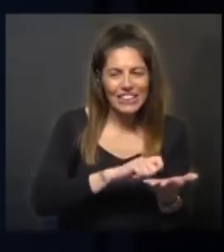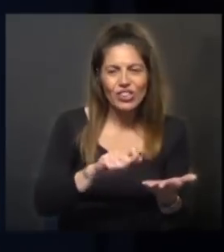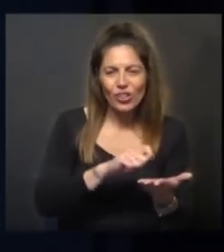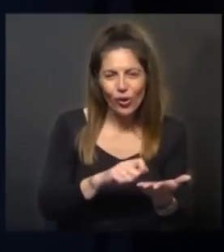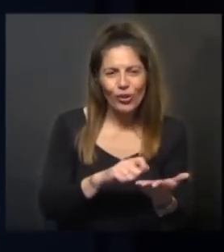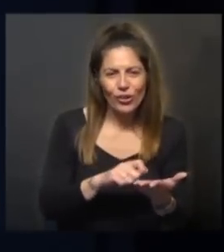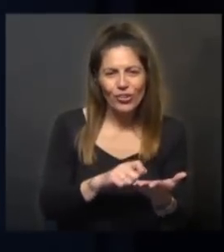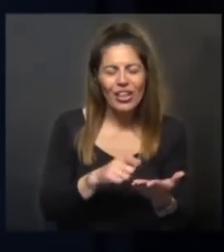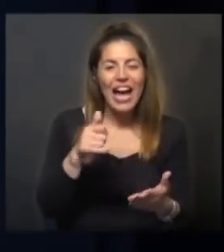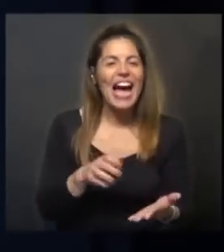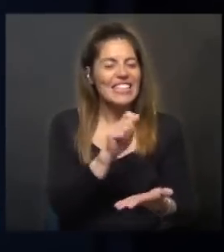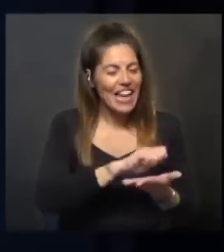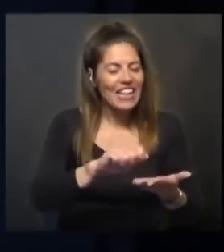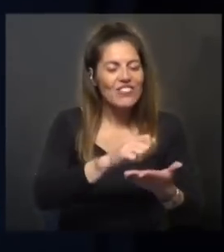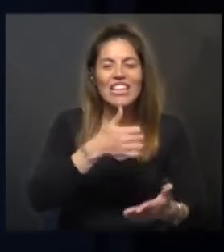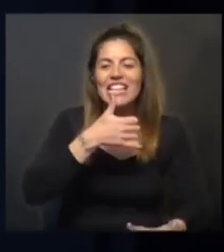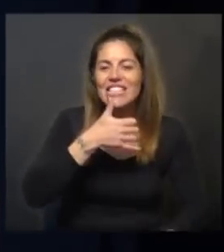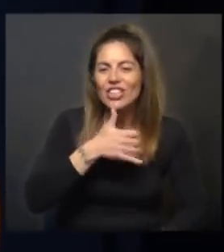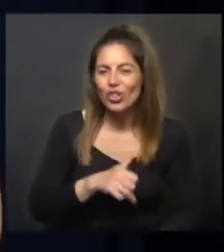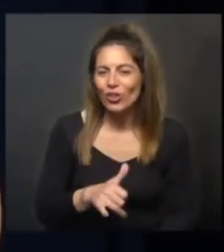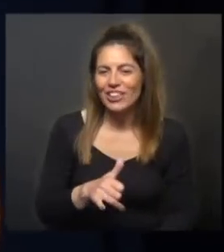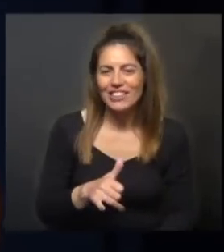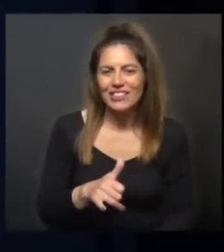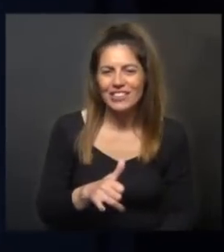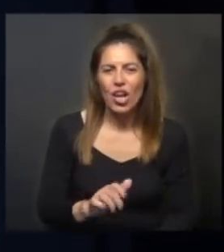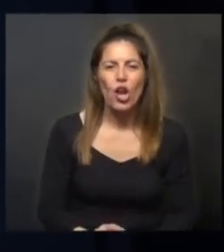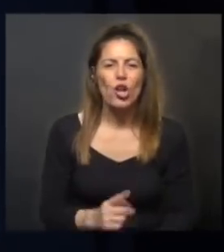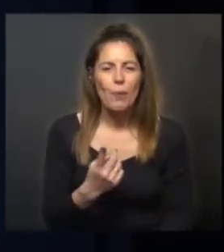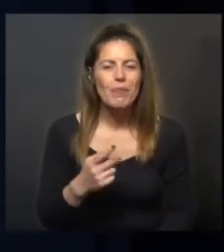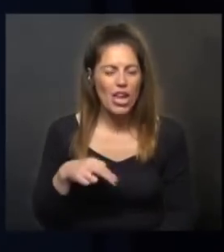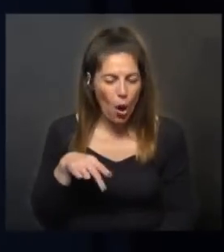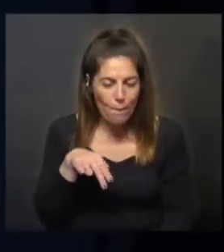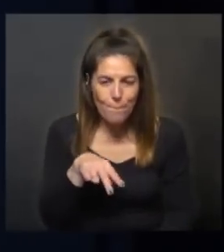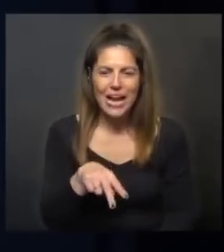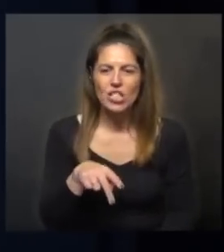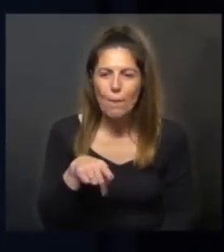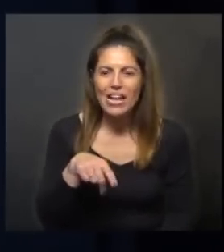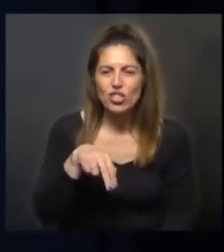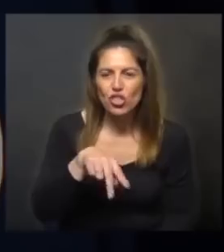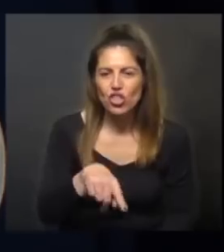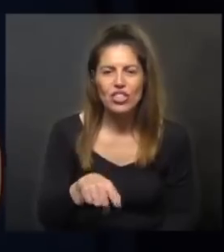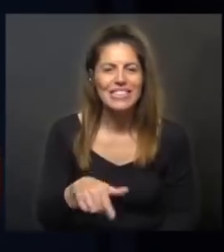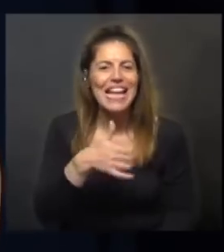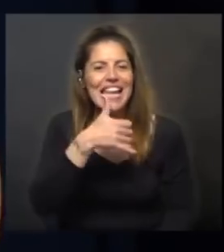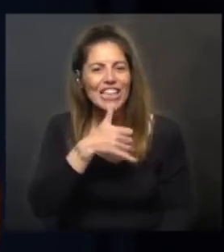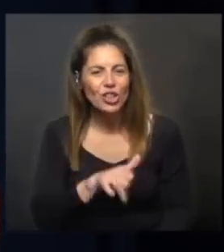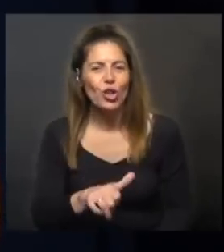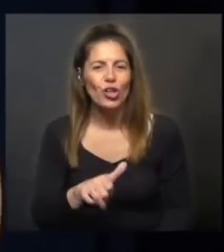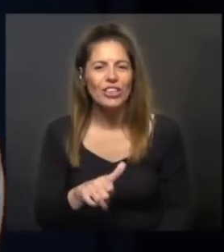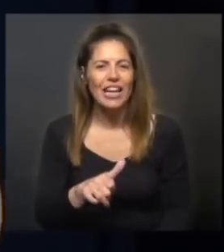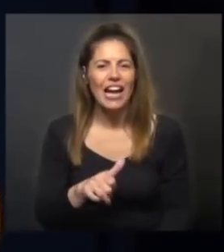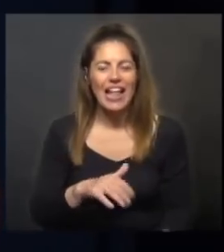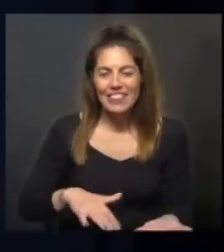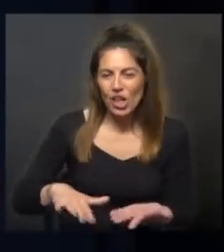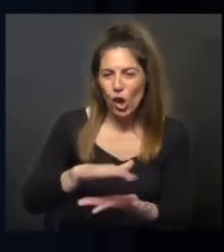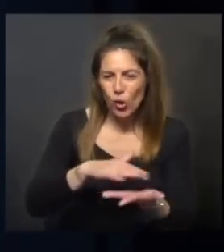hay que escribir las historias los primeros pasos esa historia de los boliches